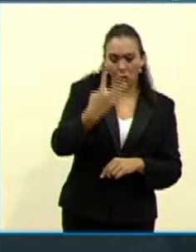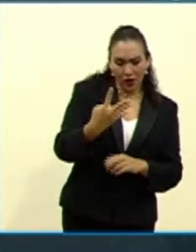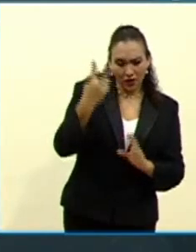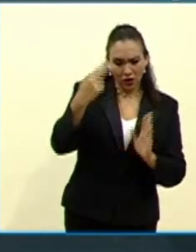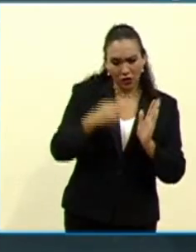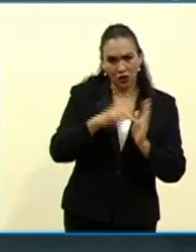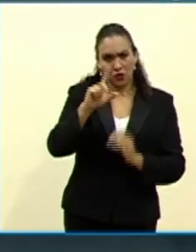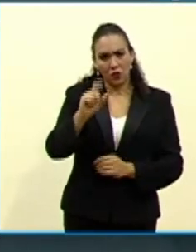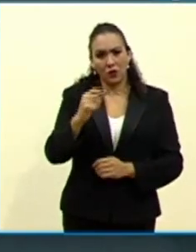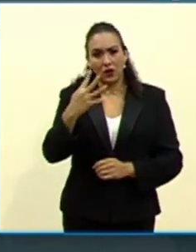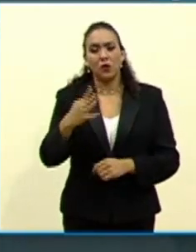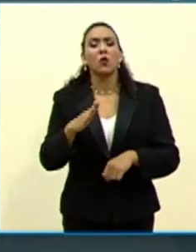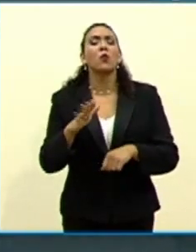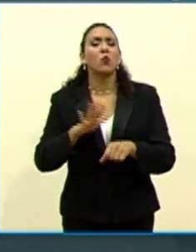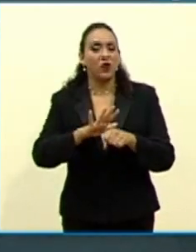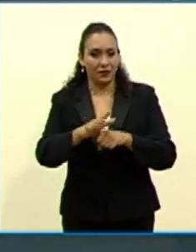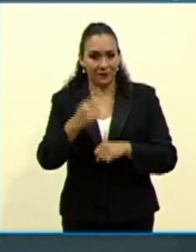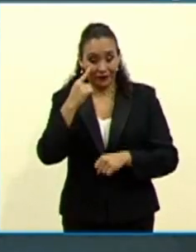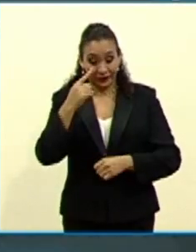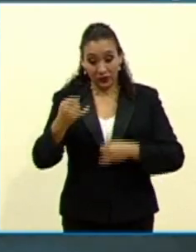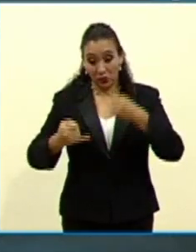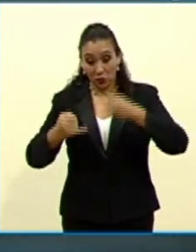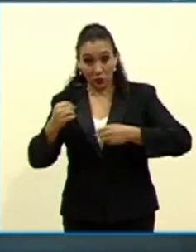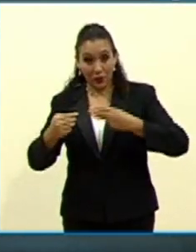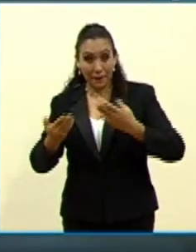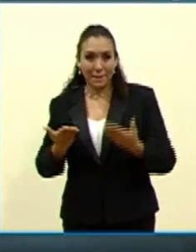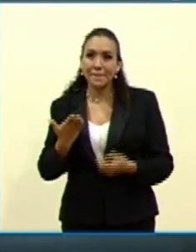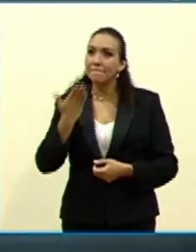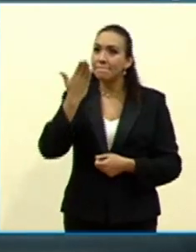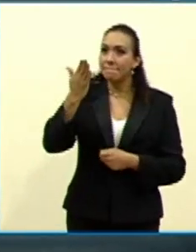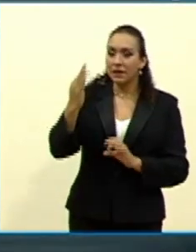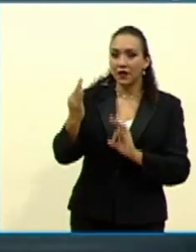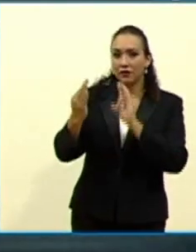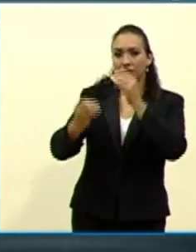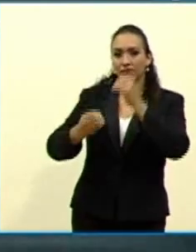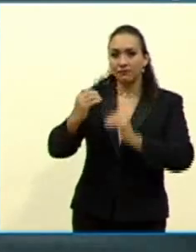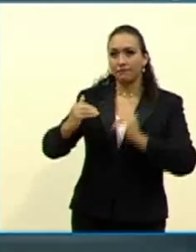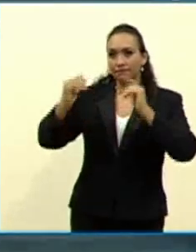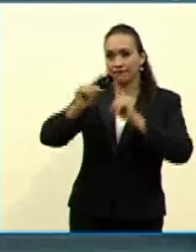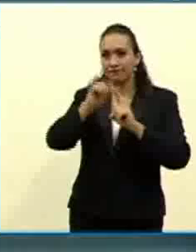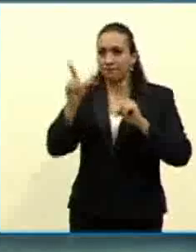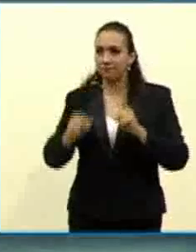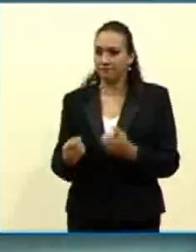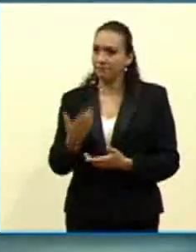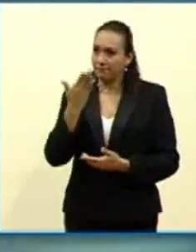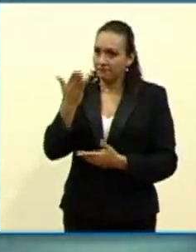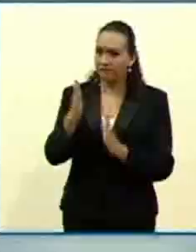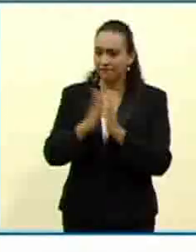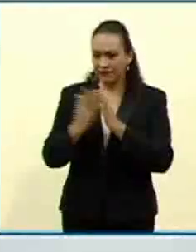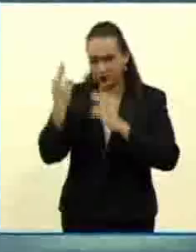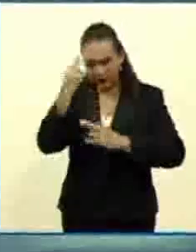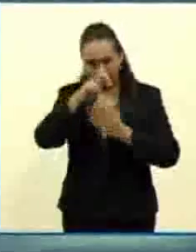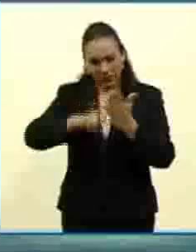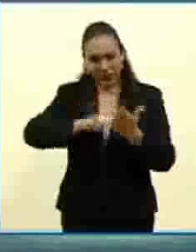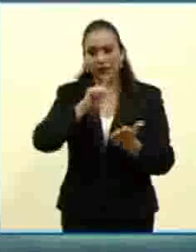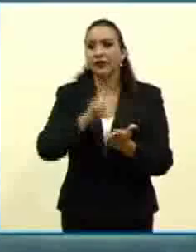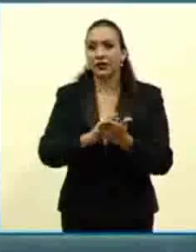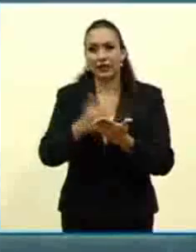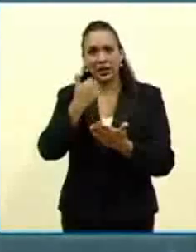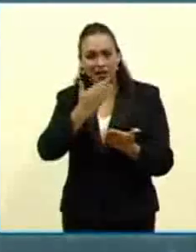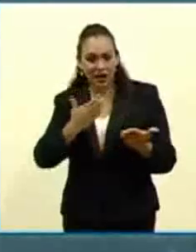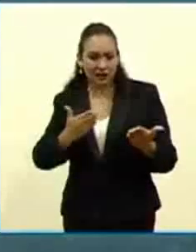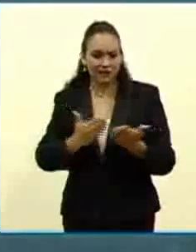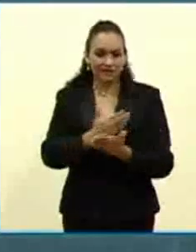4/2024, en la que personas juzgadoras solicitaron al máximo tribunal pronunciarse sobre la reforma constitucional en materia de